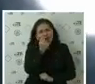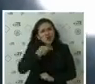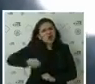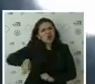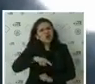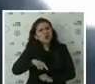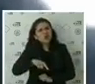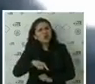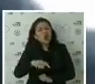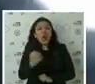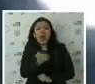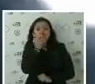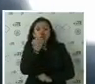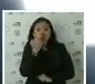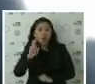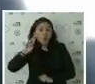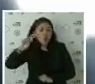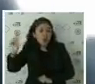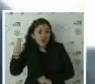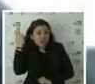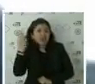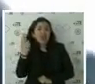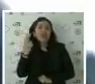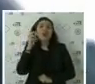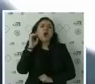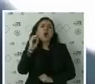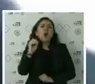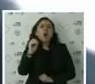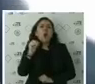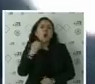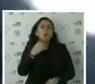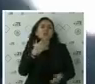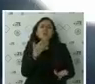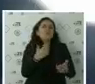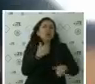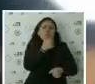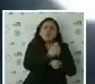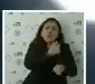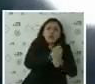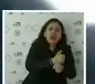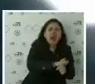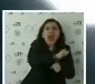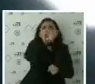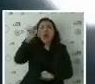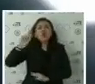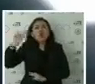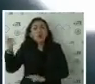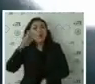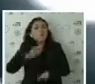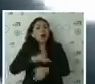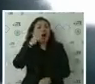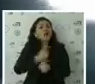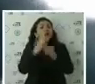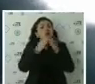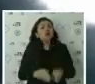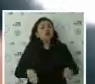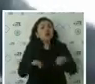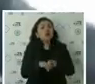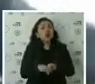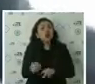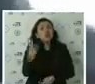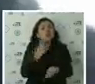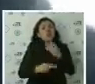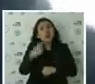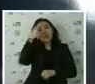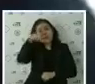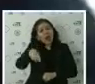a nivel superior, desde el nivel primaria hasta nivel superior, éramos la fuente de ingreso en